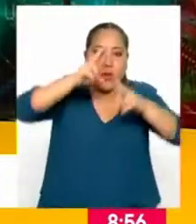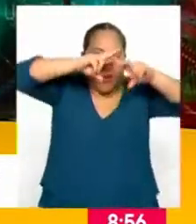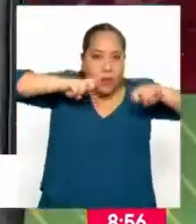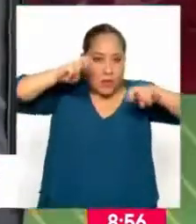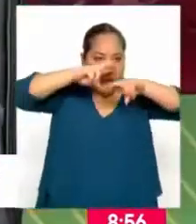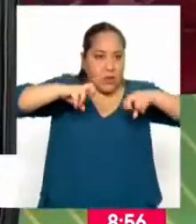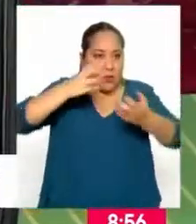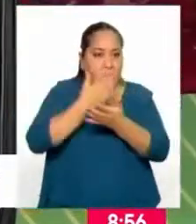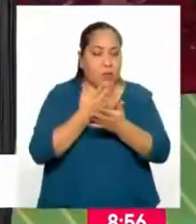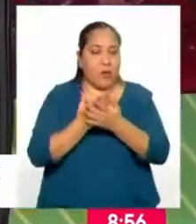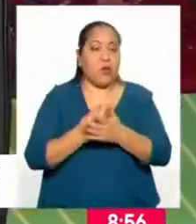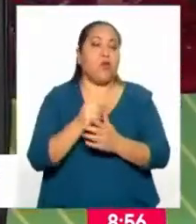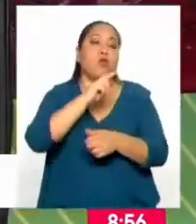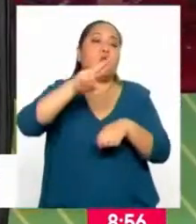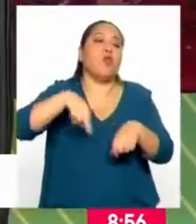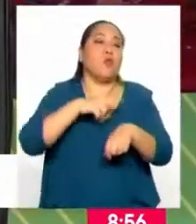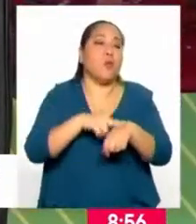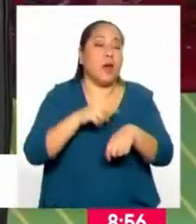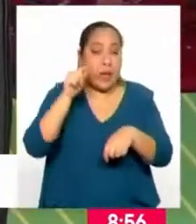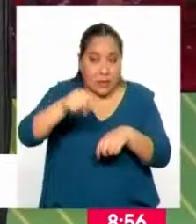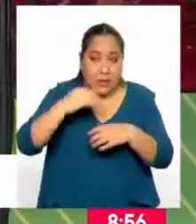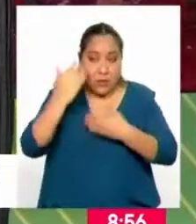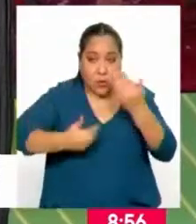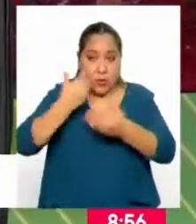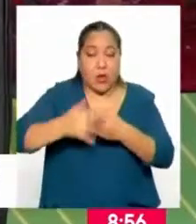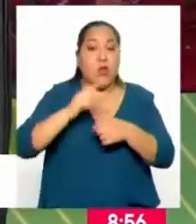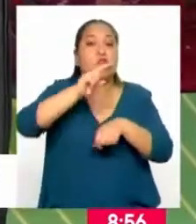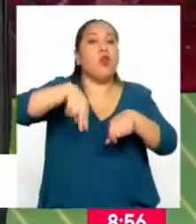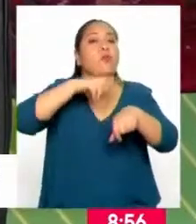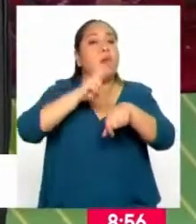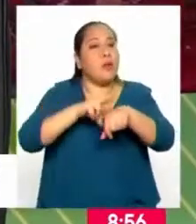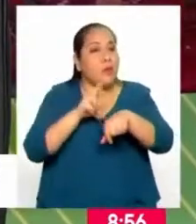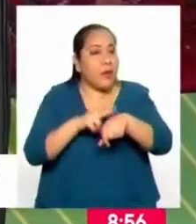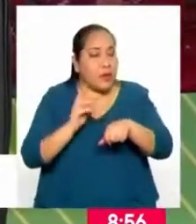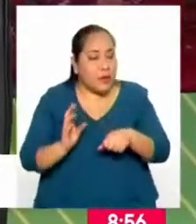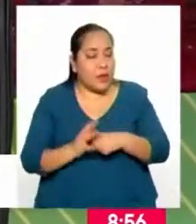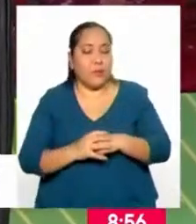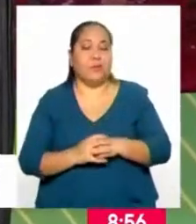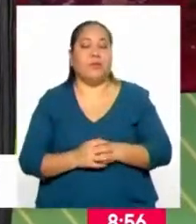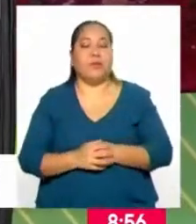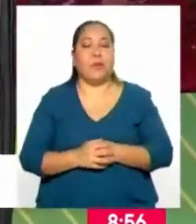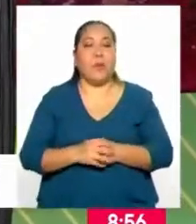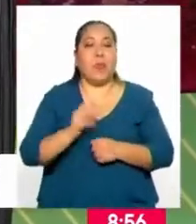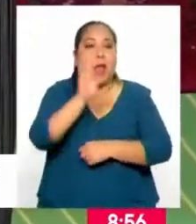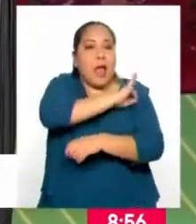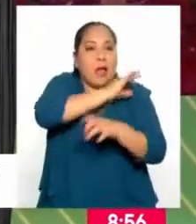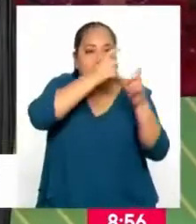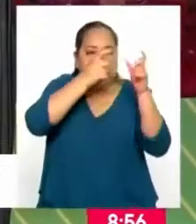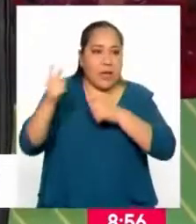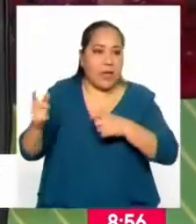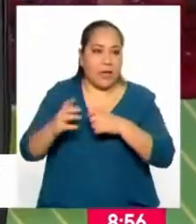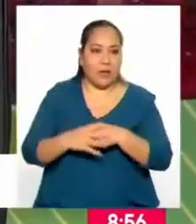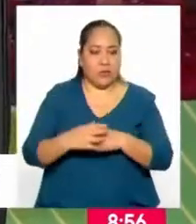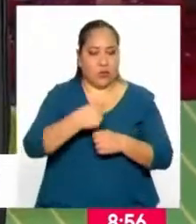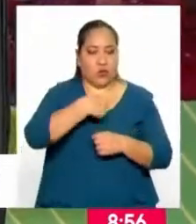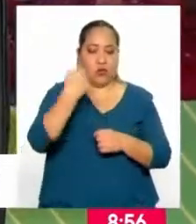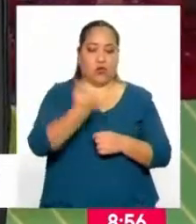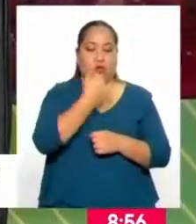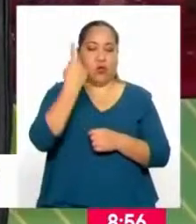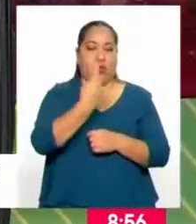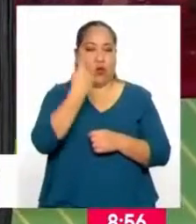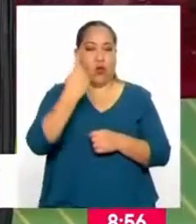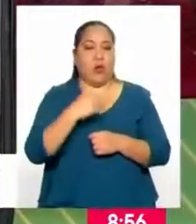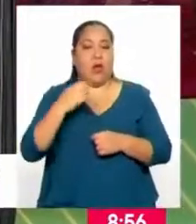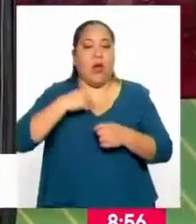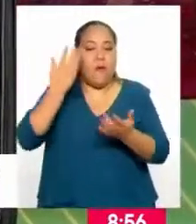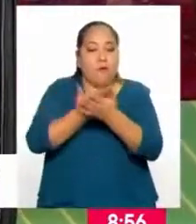preparatoria. Normalmente... Ese es el procedimiento. Claro, normalmente, la fiscalía por sí ante sí